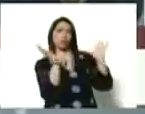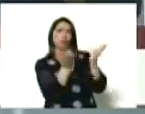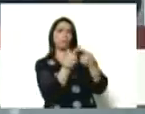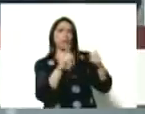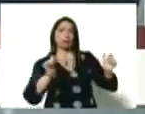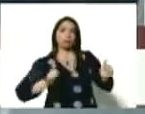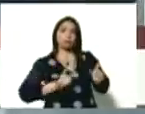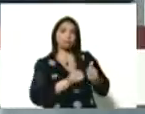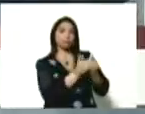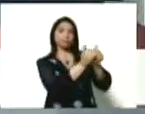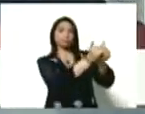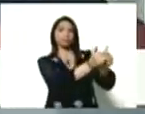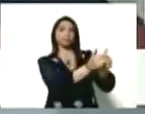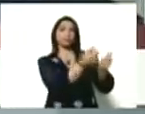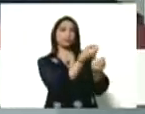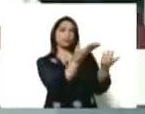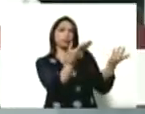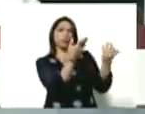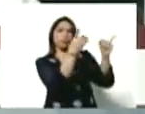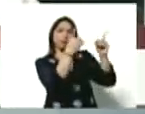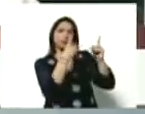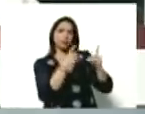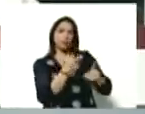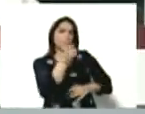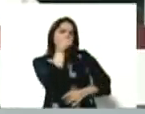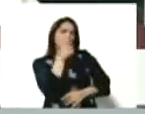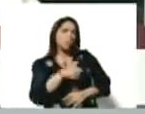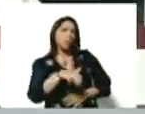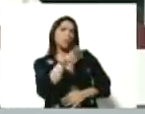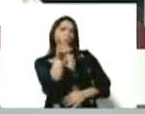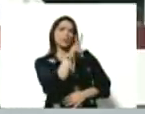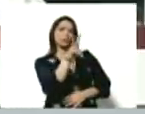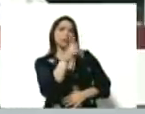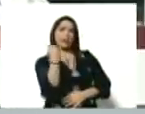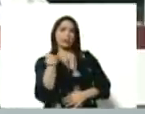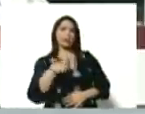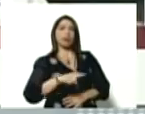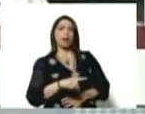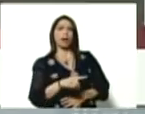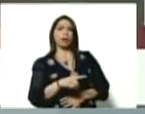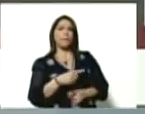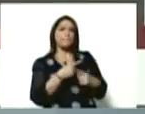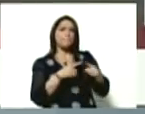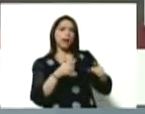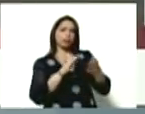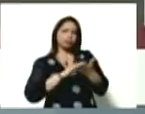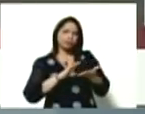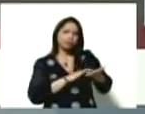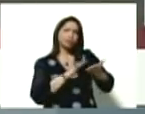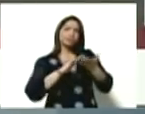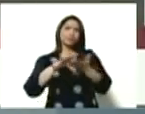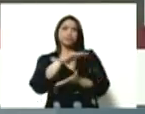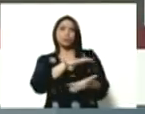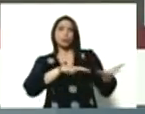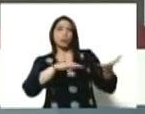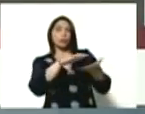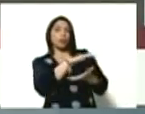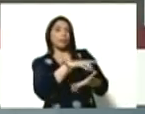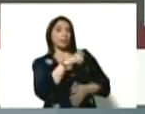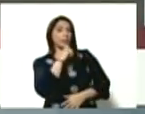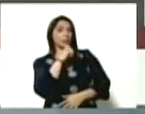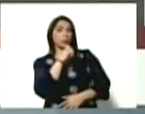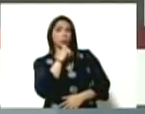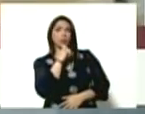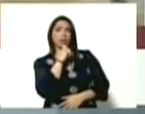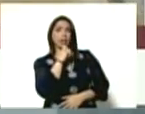acompañen en esta decisión que tiene el pueblo venezolano de dirimir sus problemas, sus dificultades, sus adversidades por